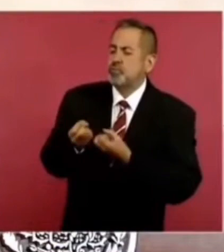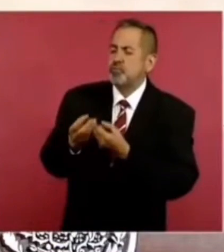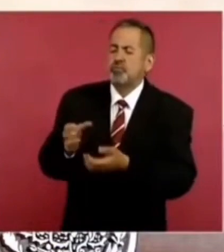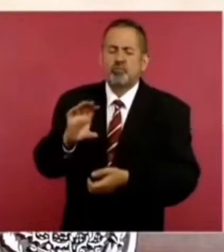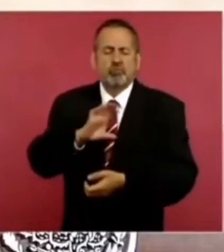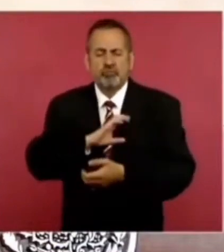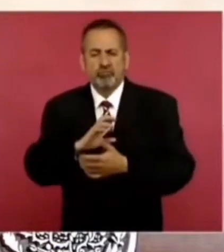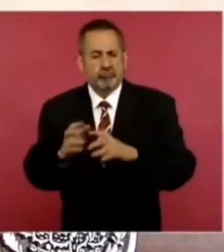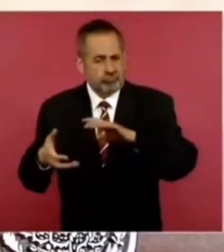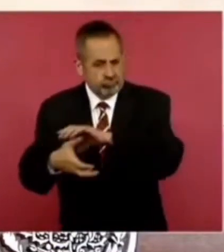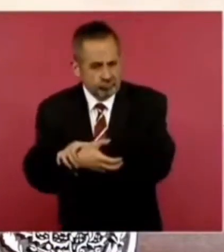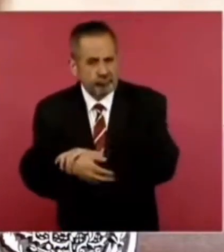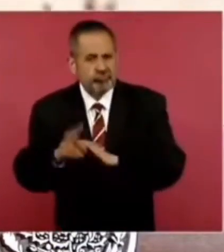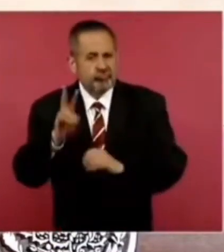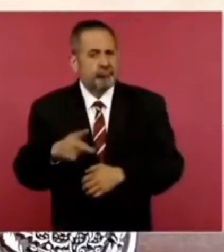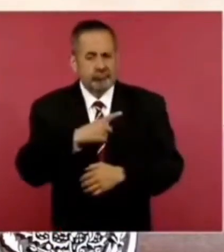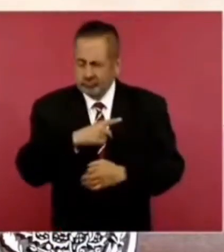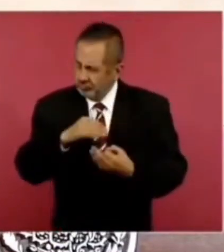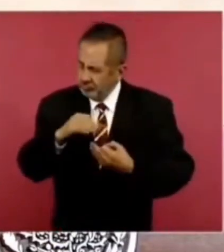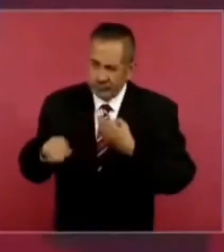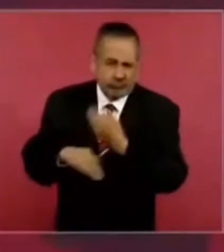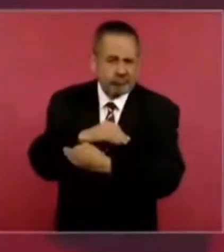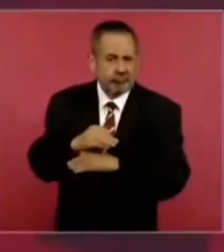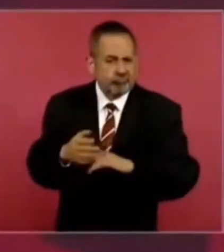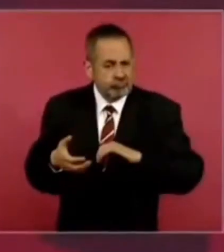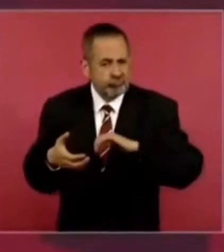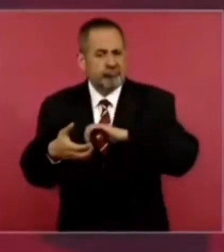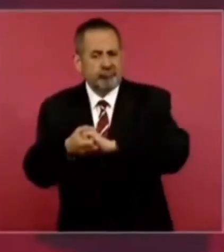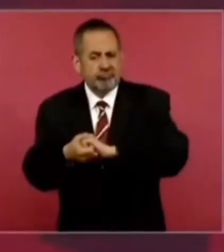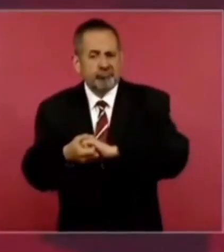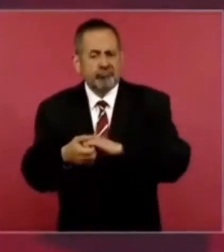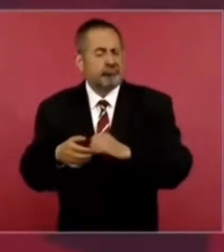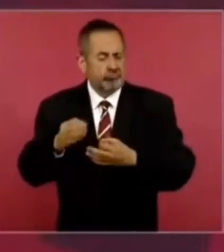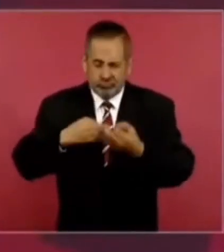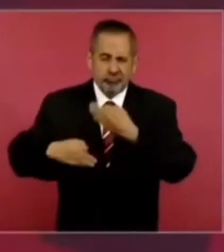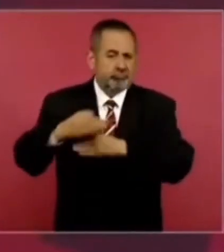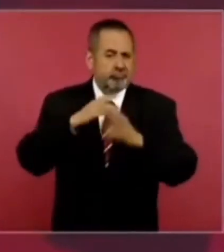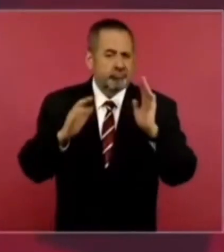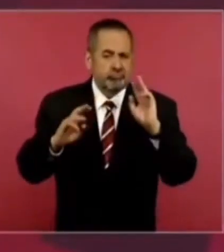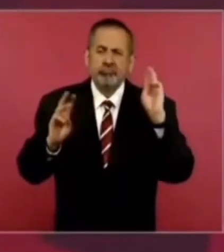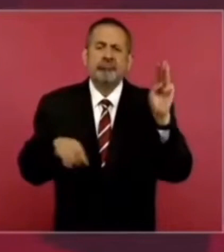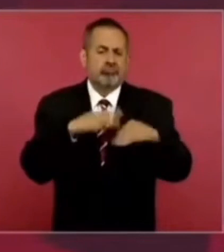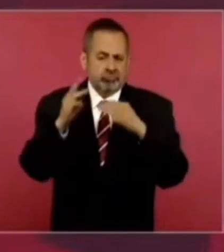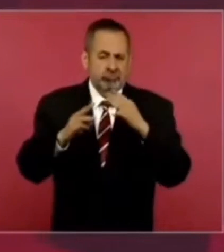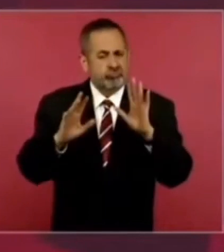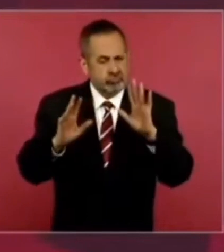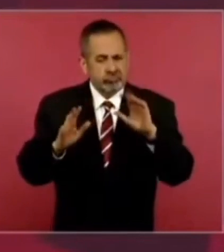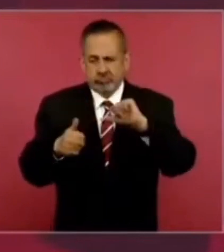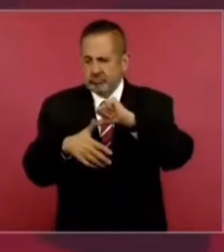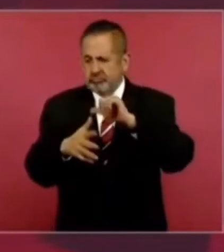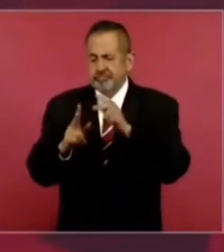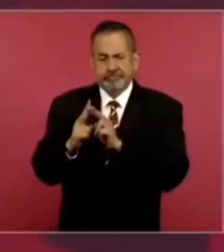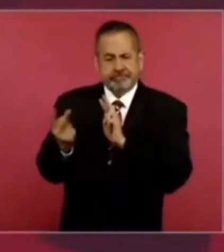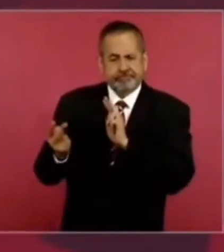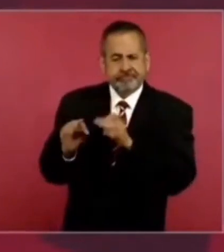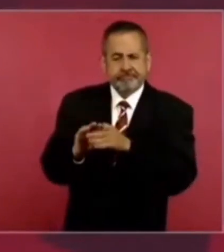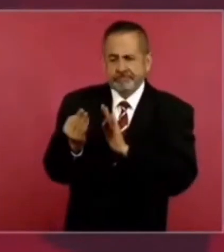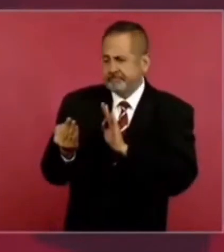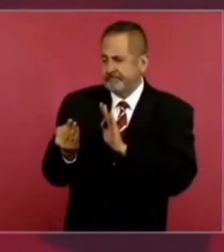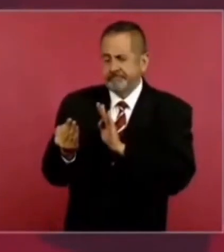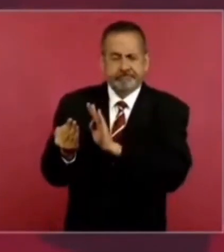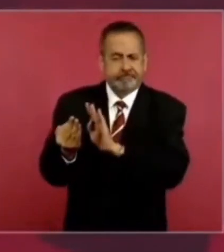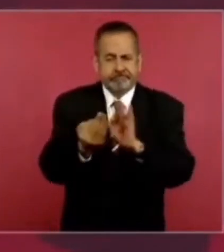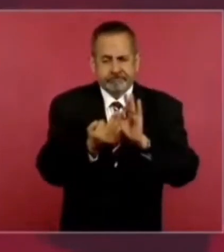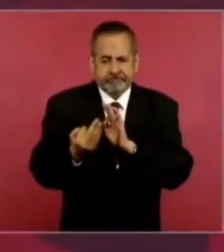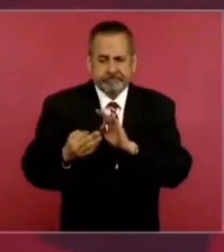fraternos con todos los pueblos del mundo y fundamentalmente con los pueblos de